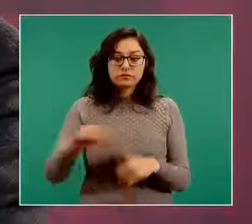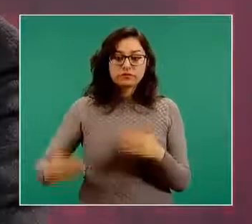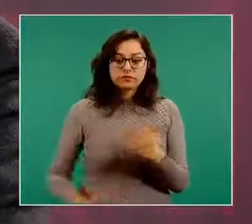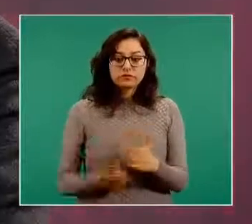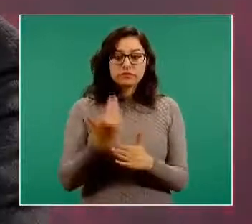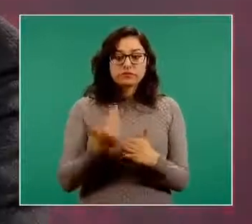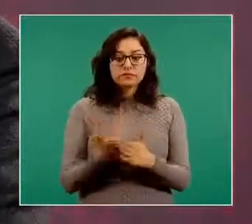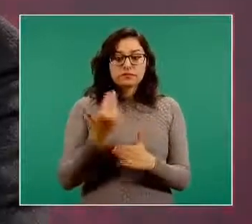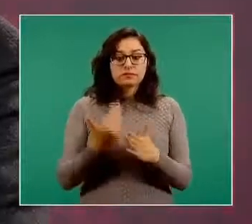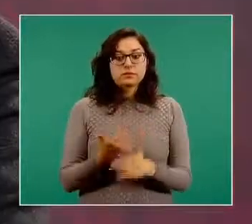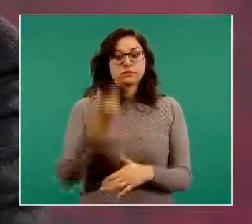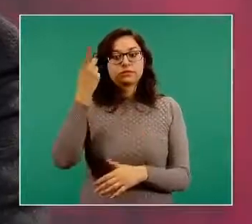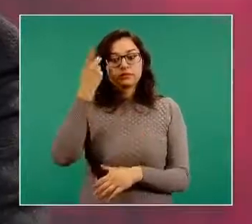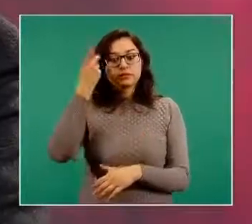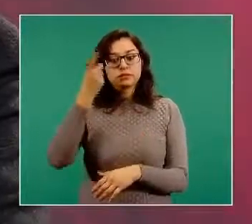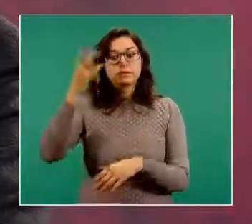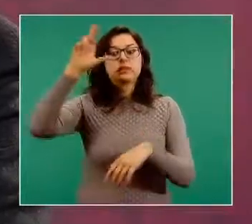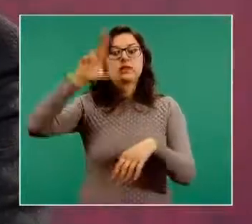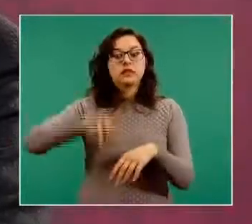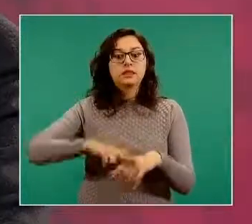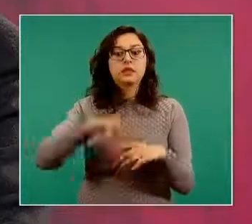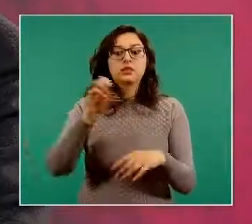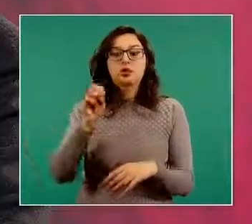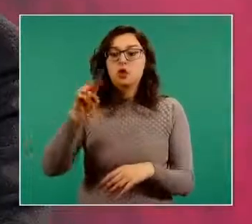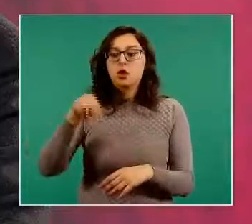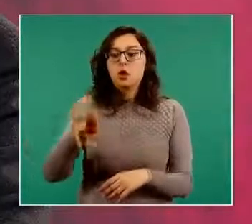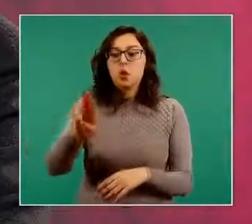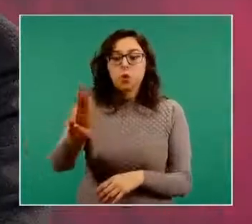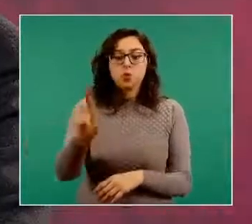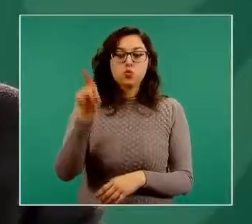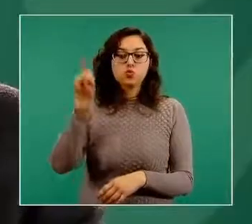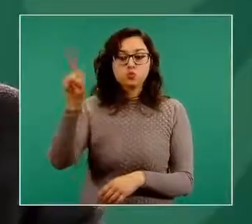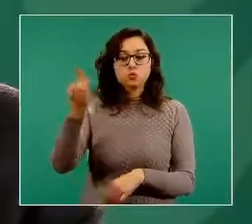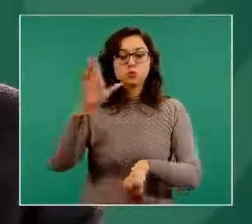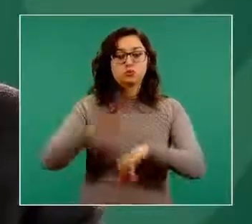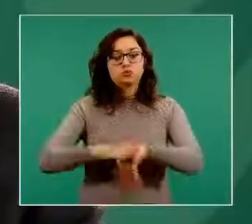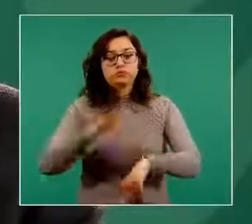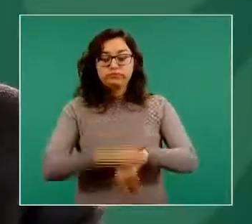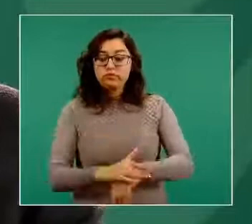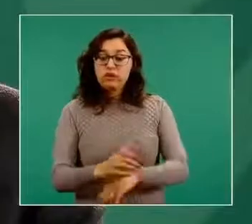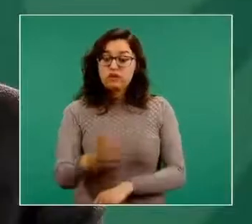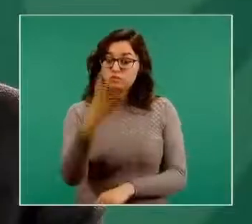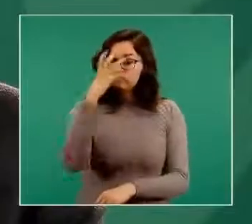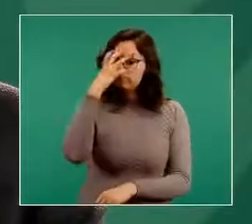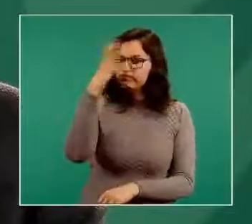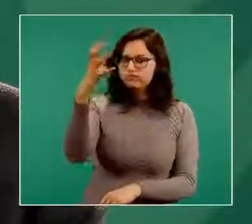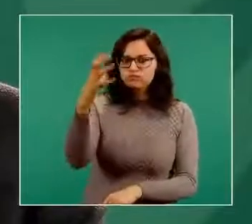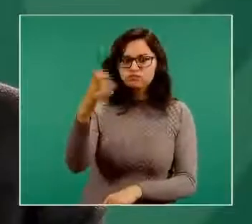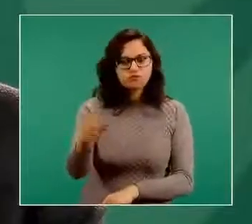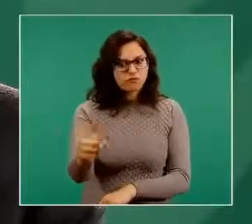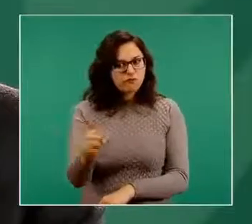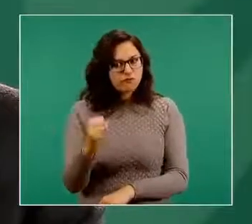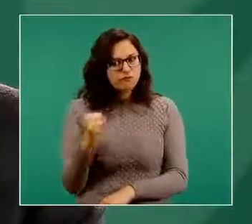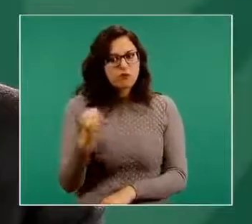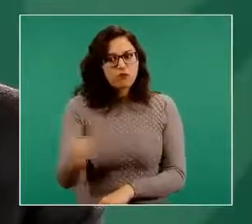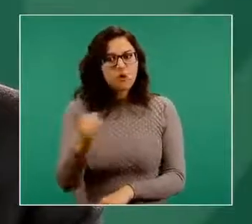el director general de la Organización Mundial de la Salud hizo un muy enérgico llamado a los países del mundo,